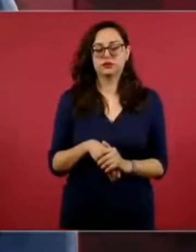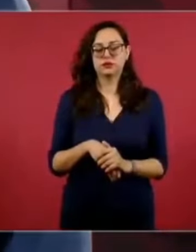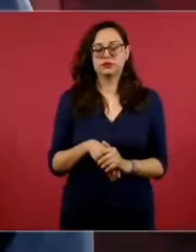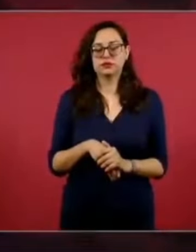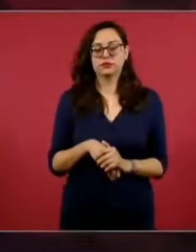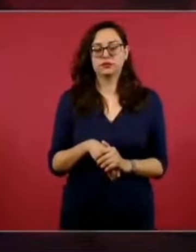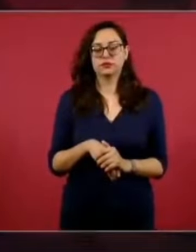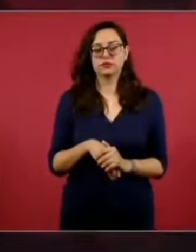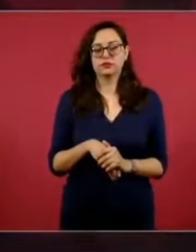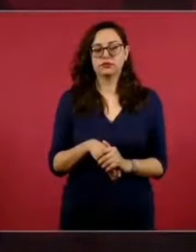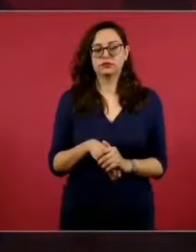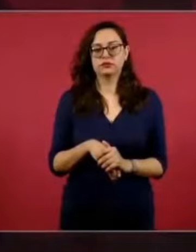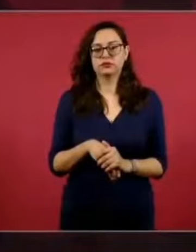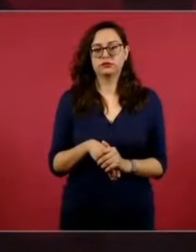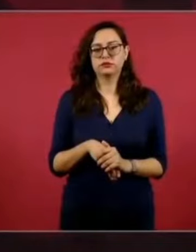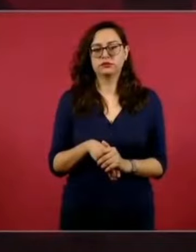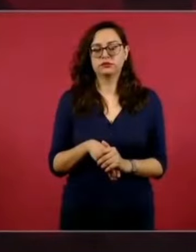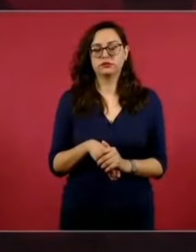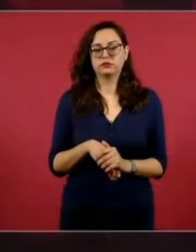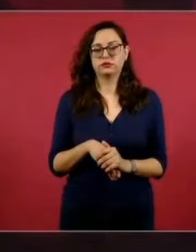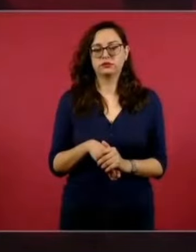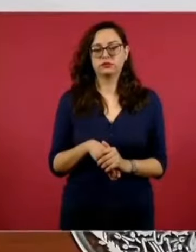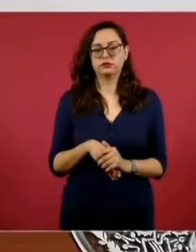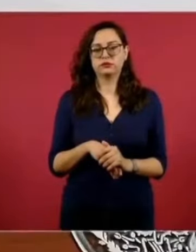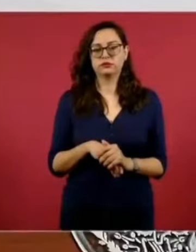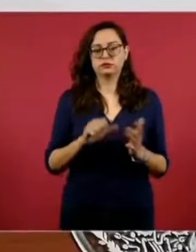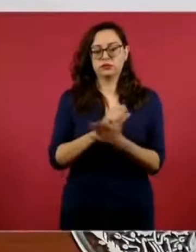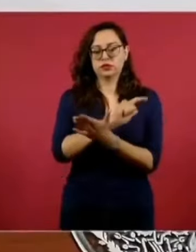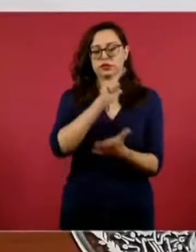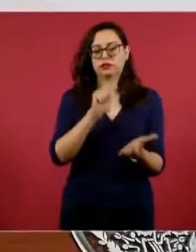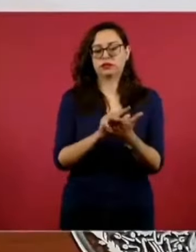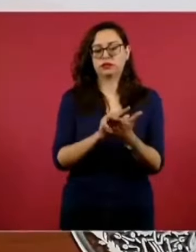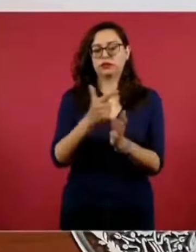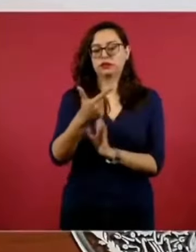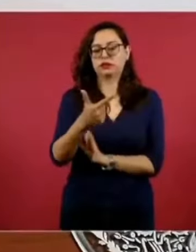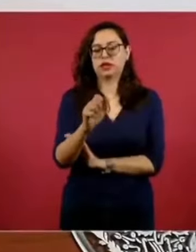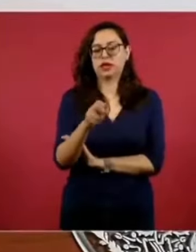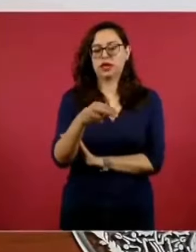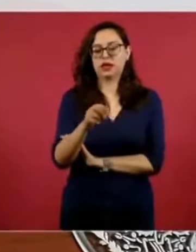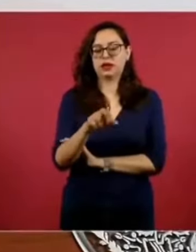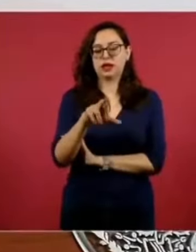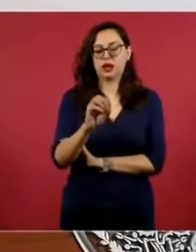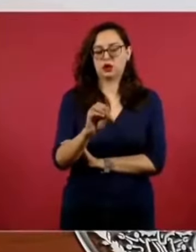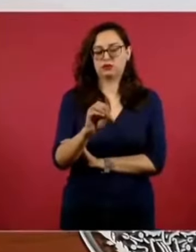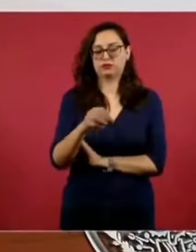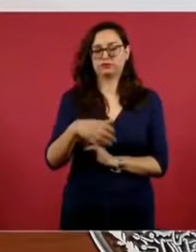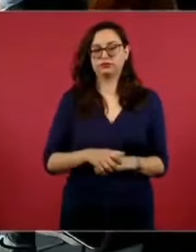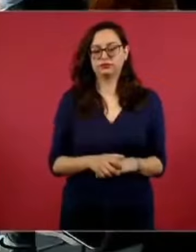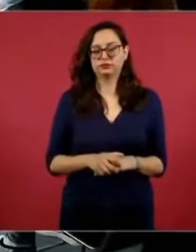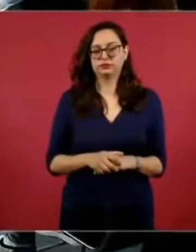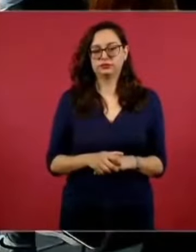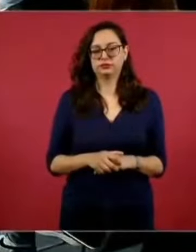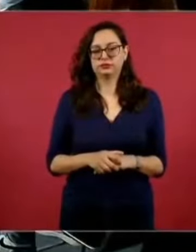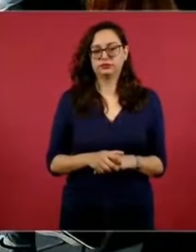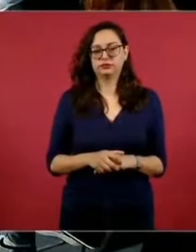eh un partido político solo se puede constituir en estos meses